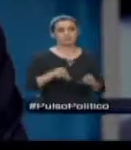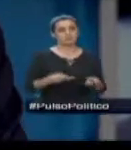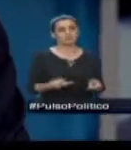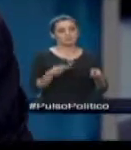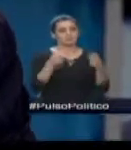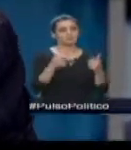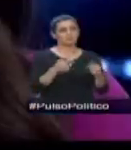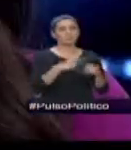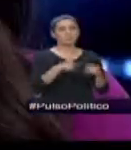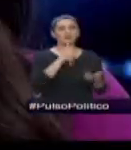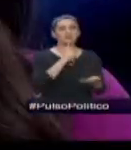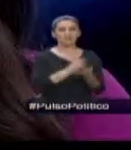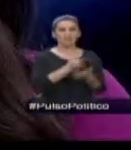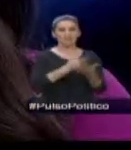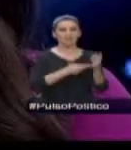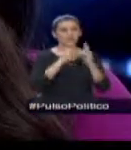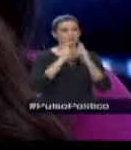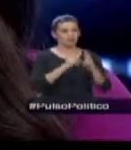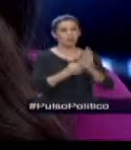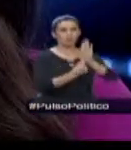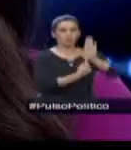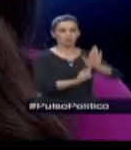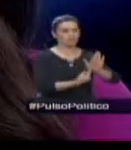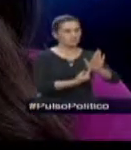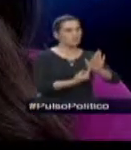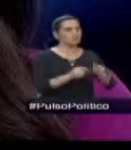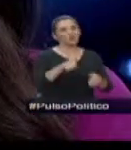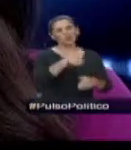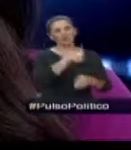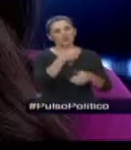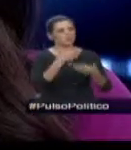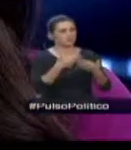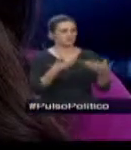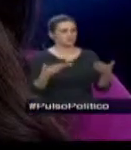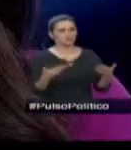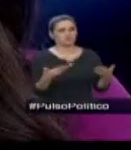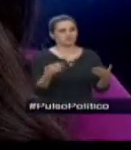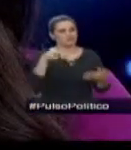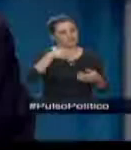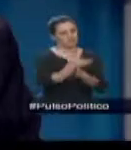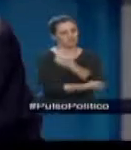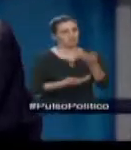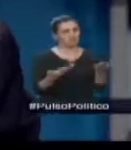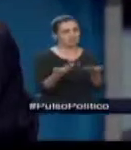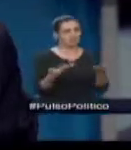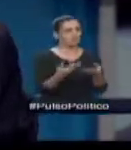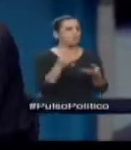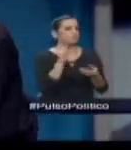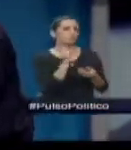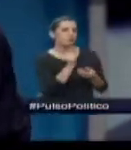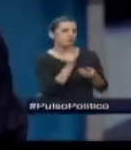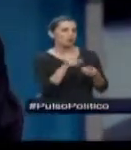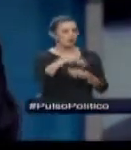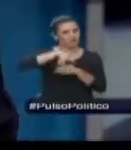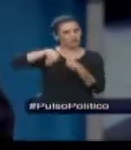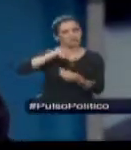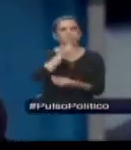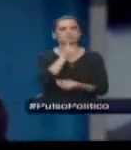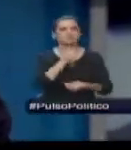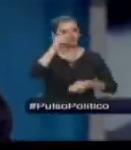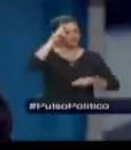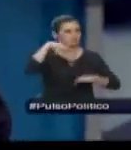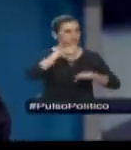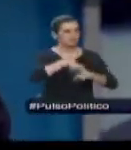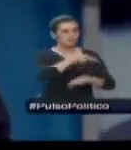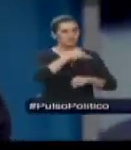pero la verdad es que los resultados muestran totalmente lo opuesto este es un país en donde ha habido muy poca inversión privada nacional y